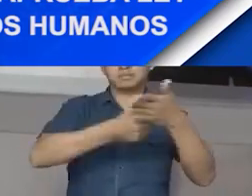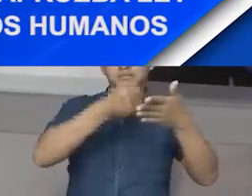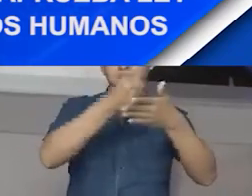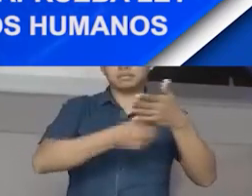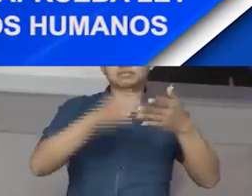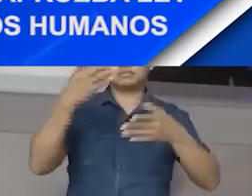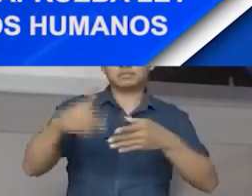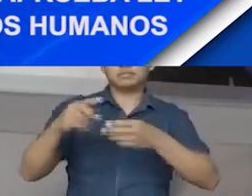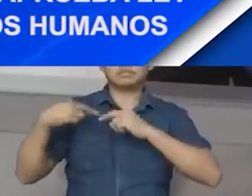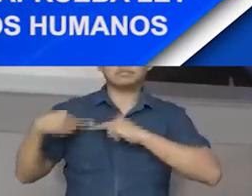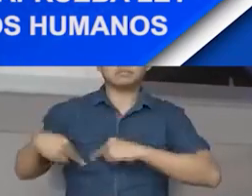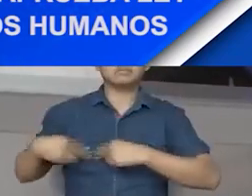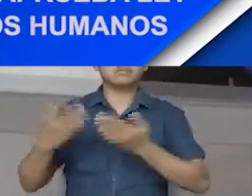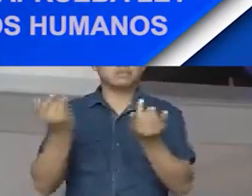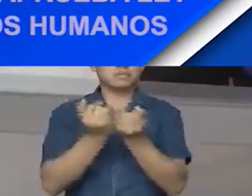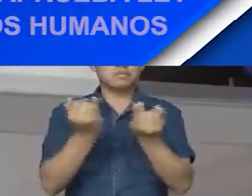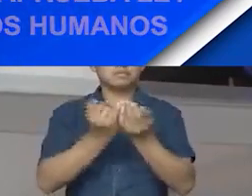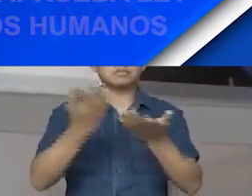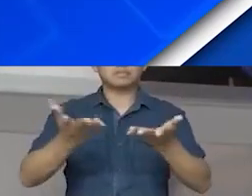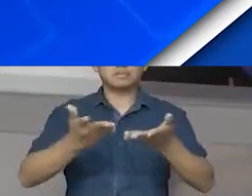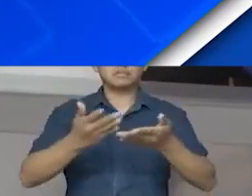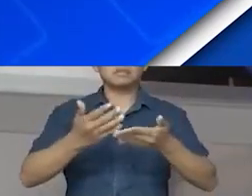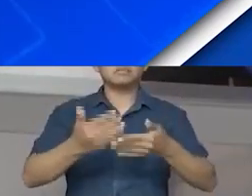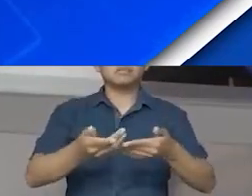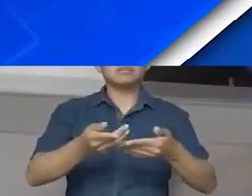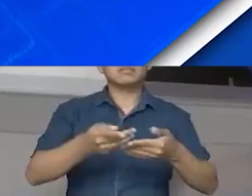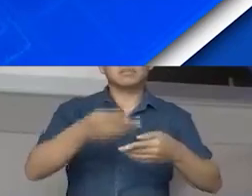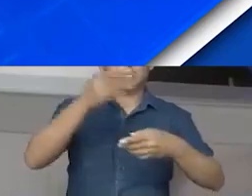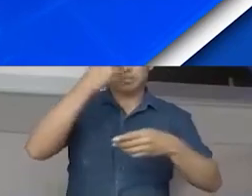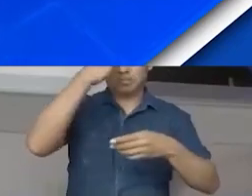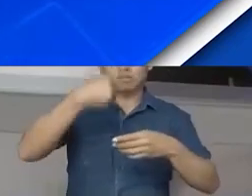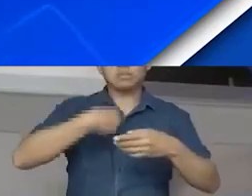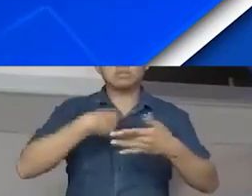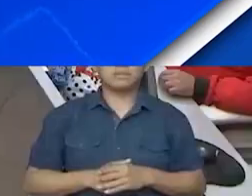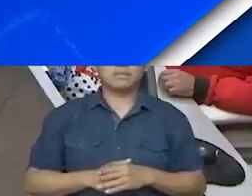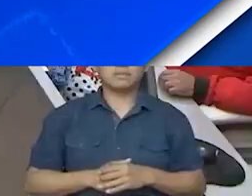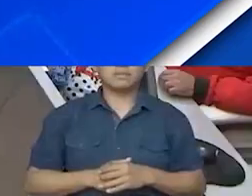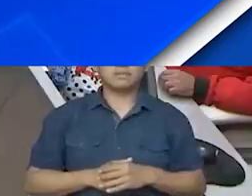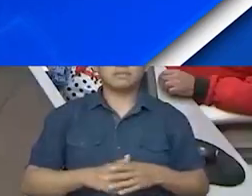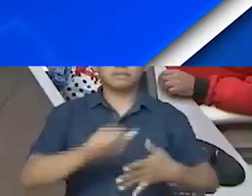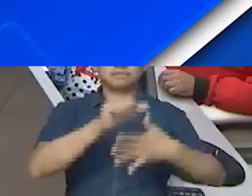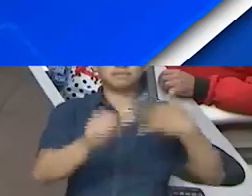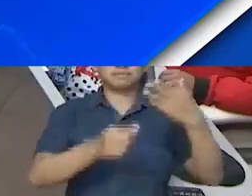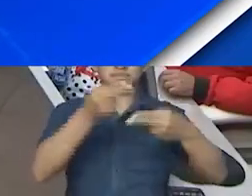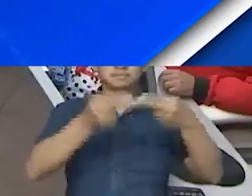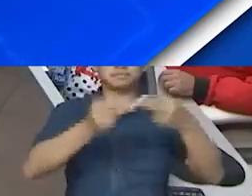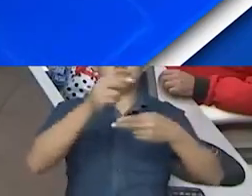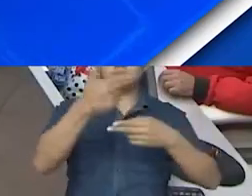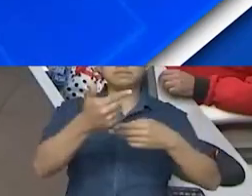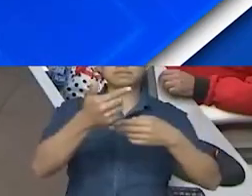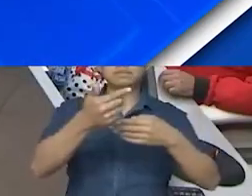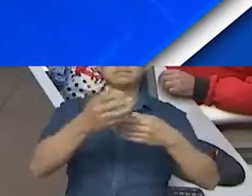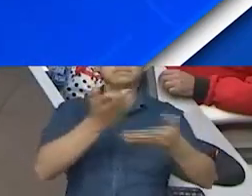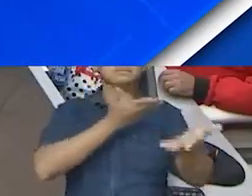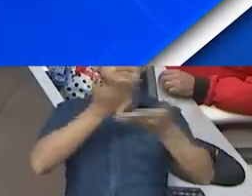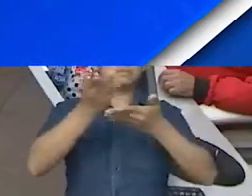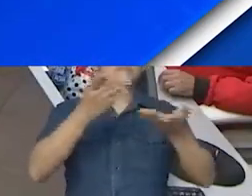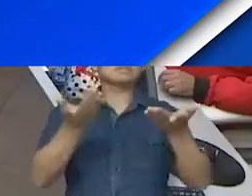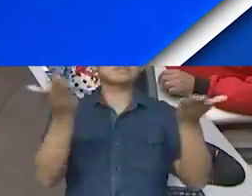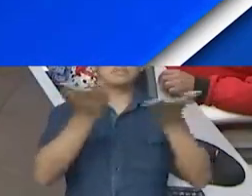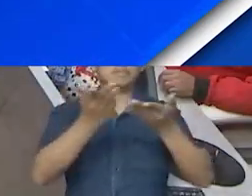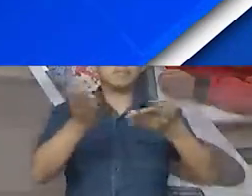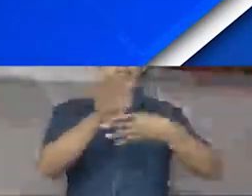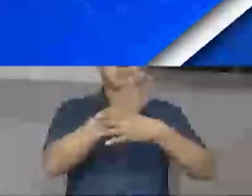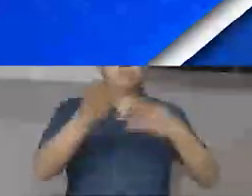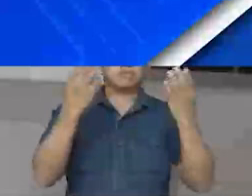Derechos Humanos, así como a los Procuradores Especiales. Artículo 7. Transferencia de bienes